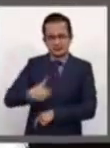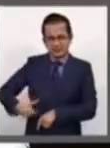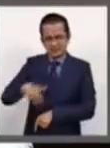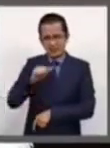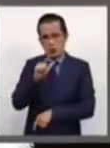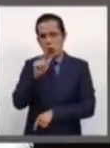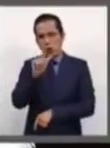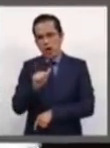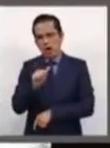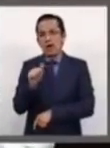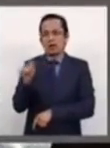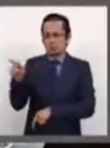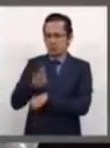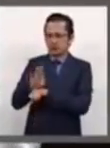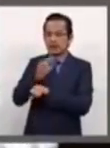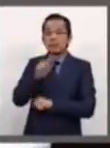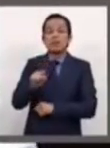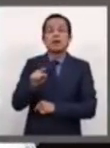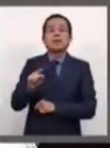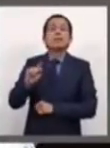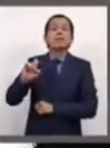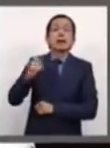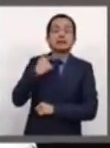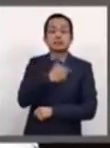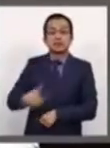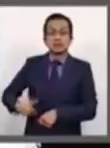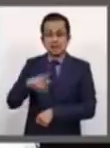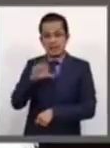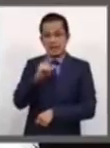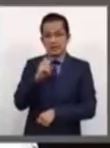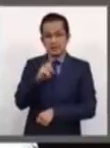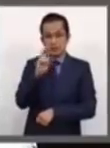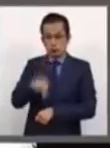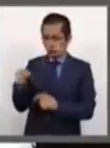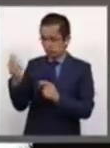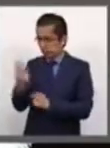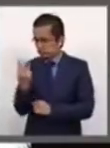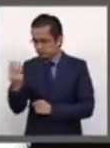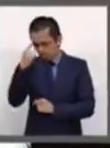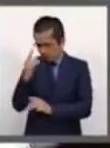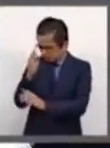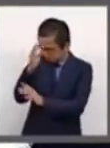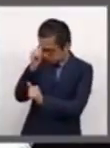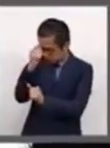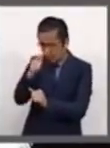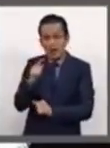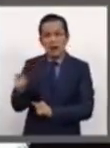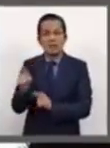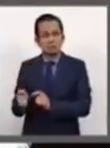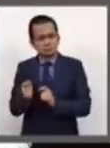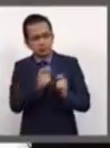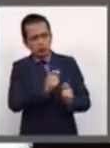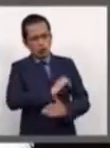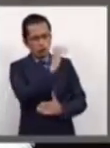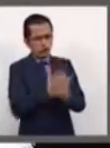Calderón para arreglar un contrato que le iba a entregar Pemex Gas a 20 años del gas etano